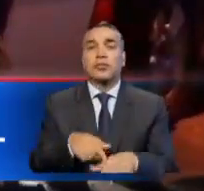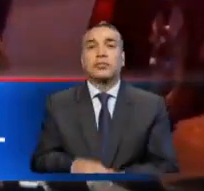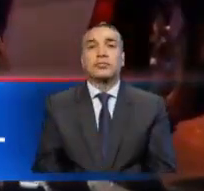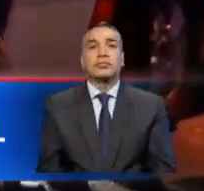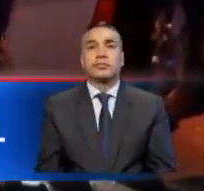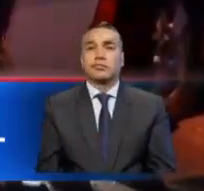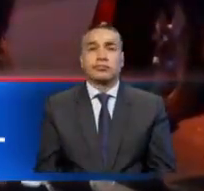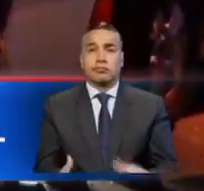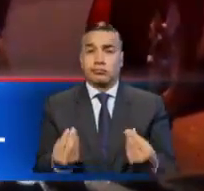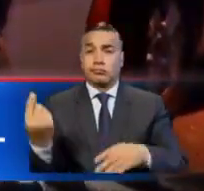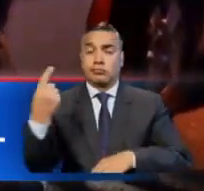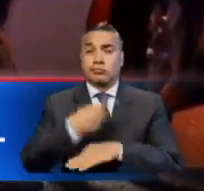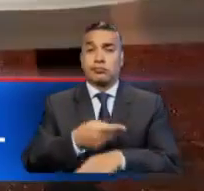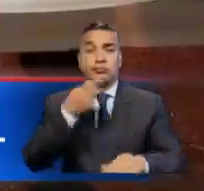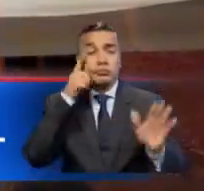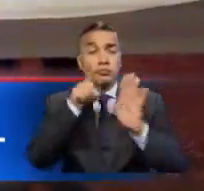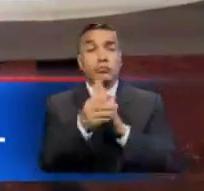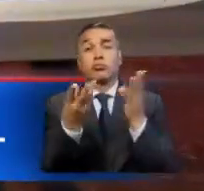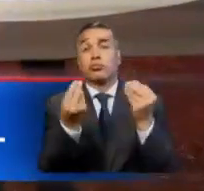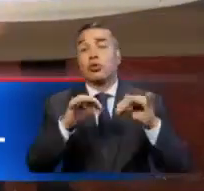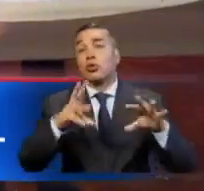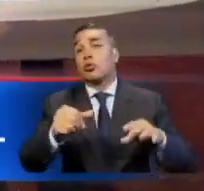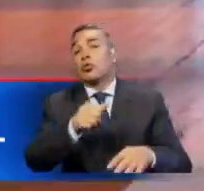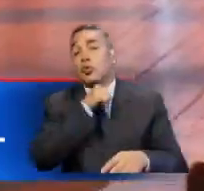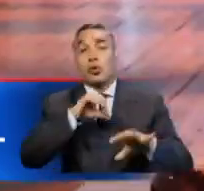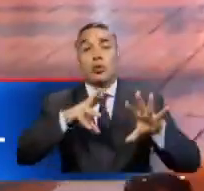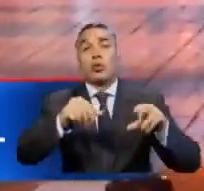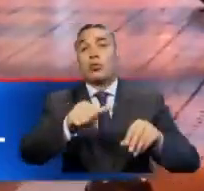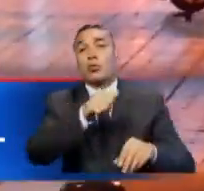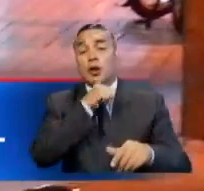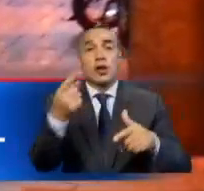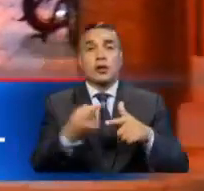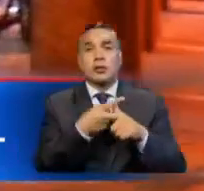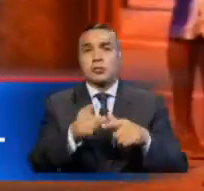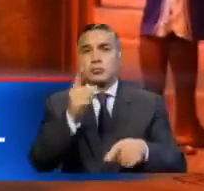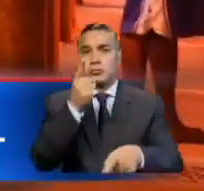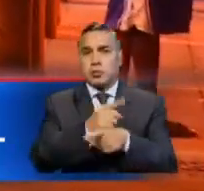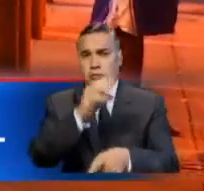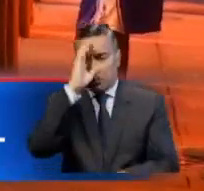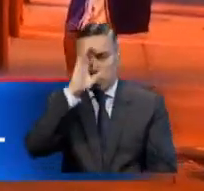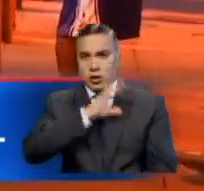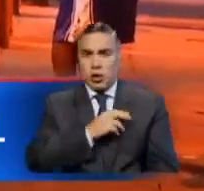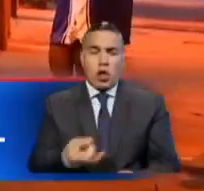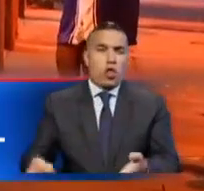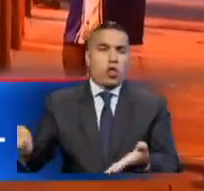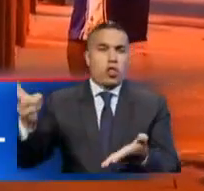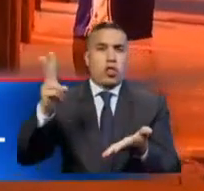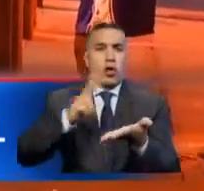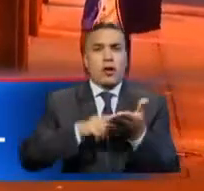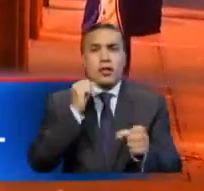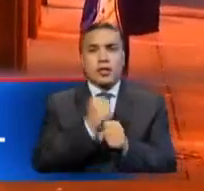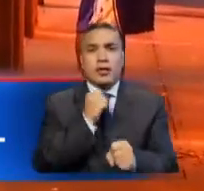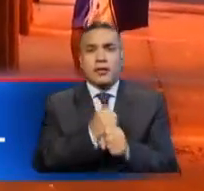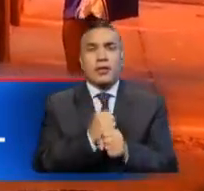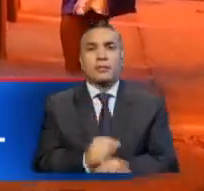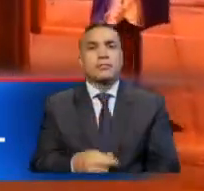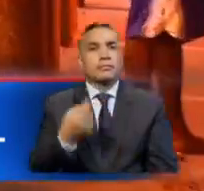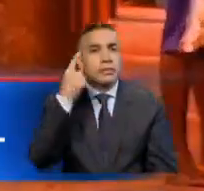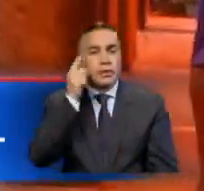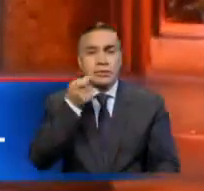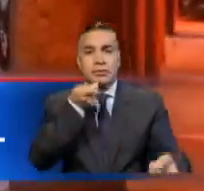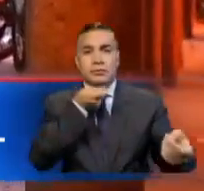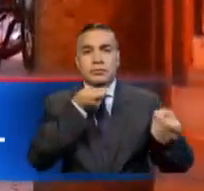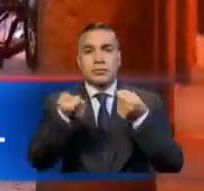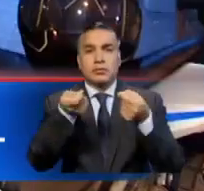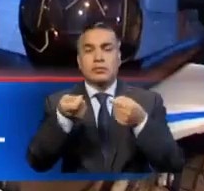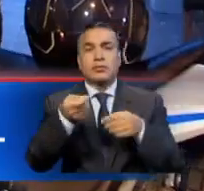los últimos días se ha denunciado una serie de asaltos y robos, obligó a la policía a intensificar su trabajo para controlar